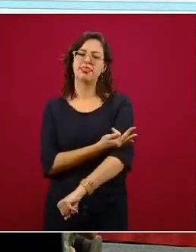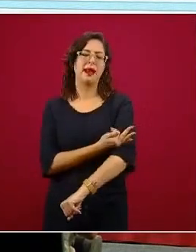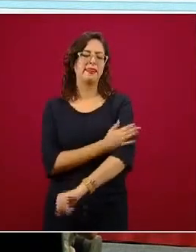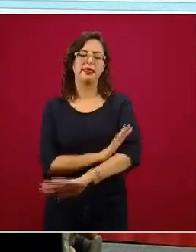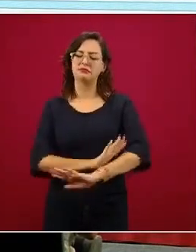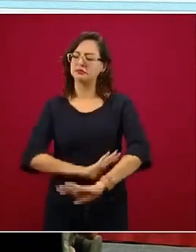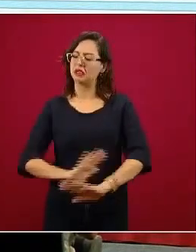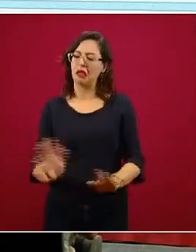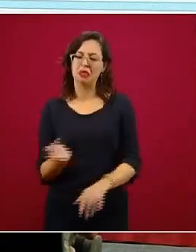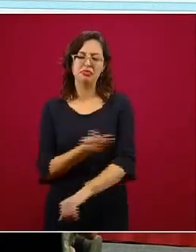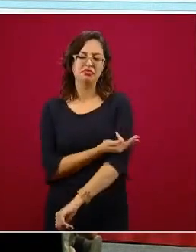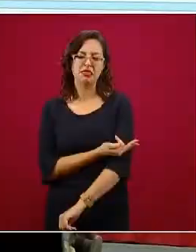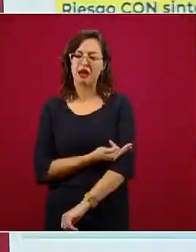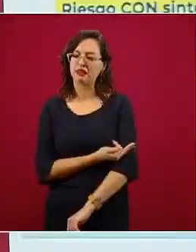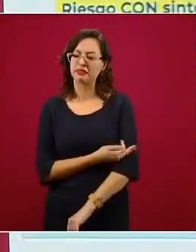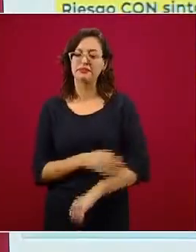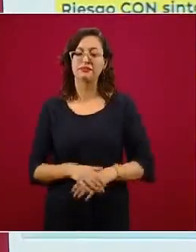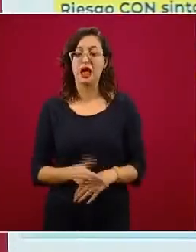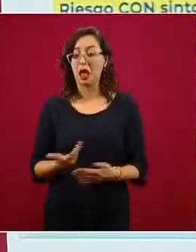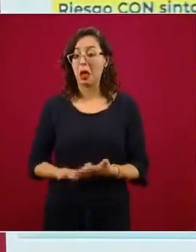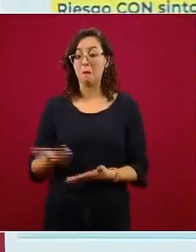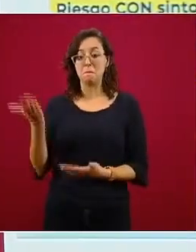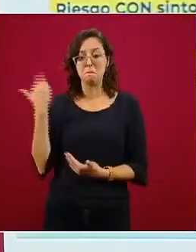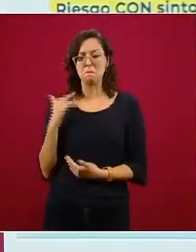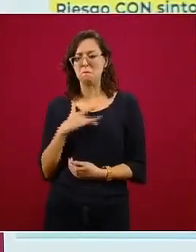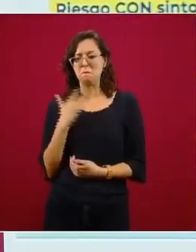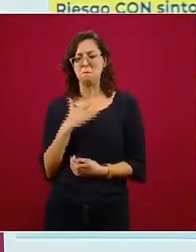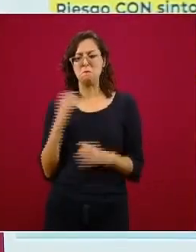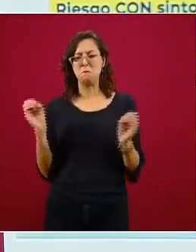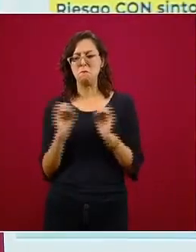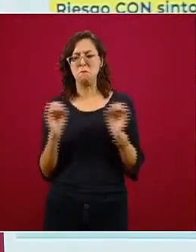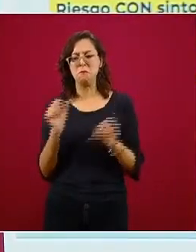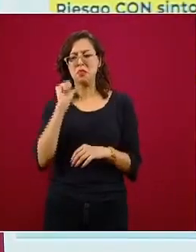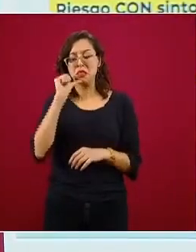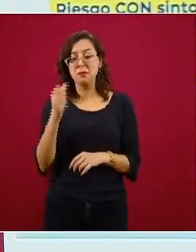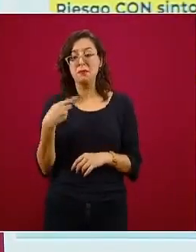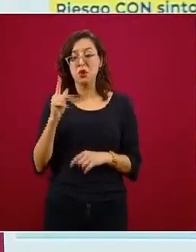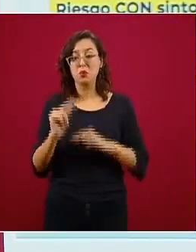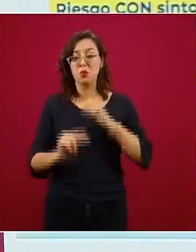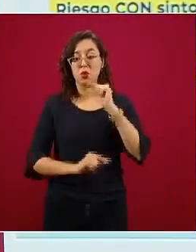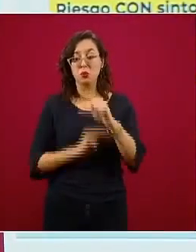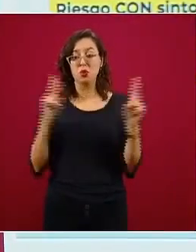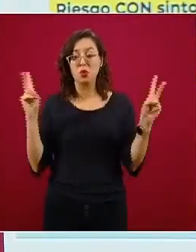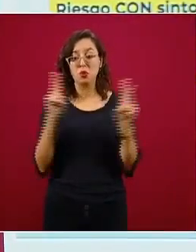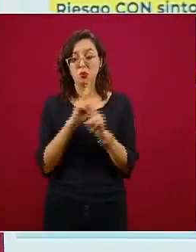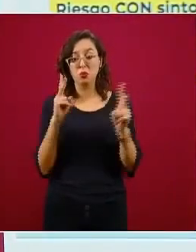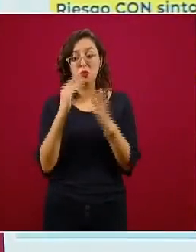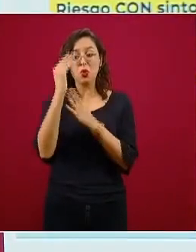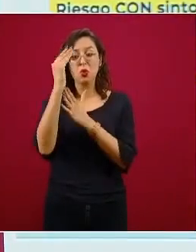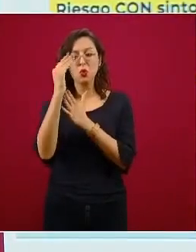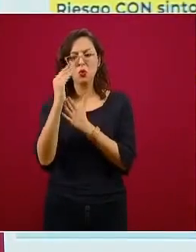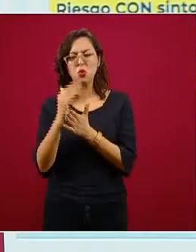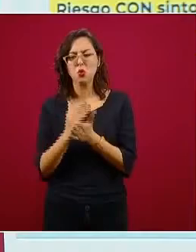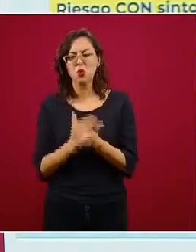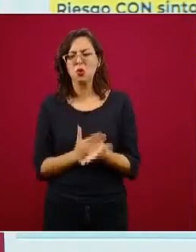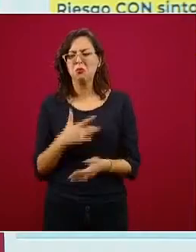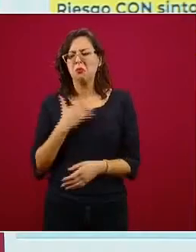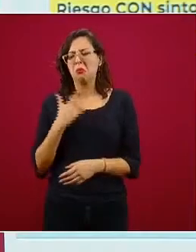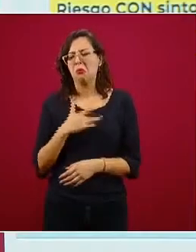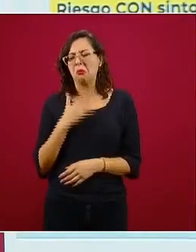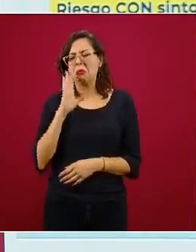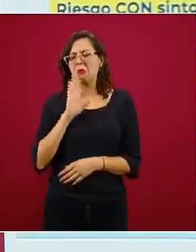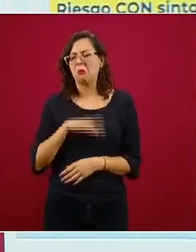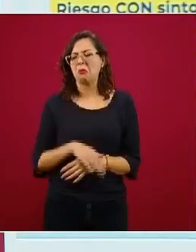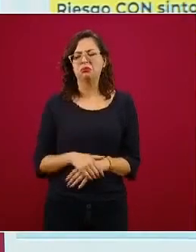Tal vez no lo sentían, estaban saturando poco oxígeno, pero no llegaron al hospital porque no se sentían tan mal.